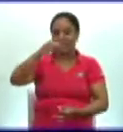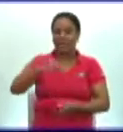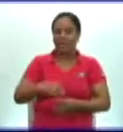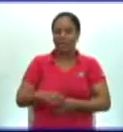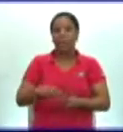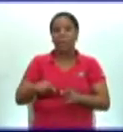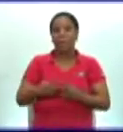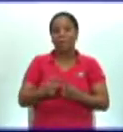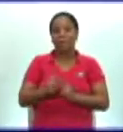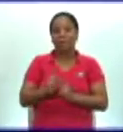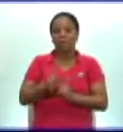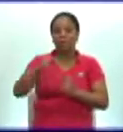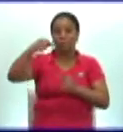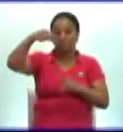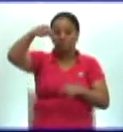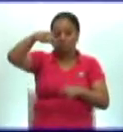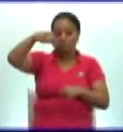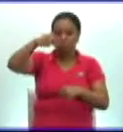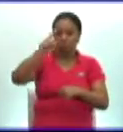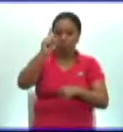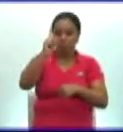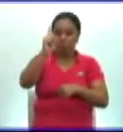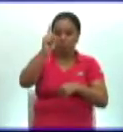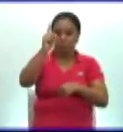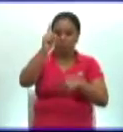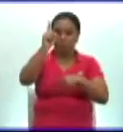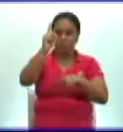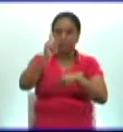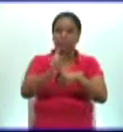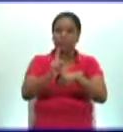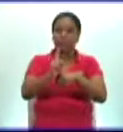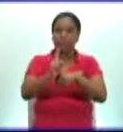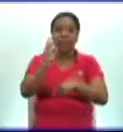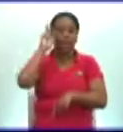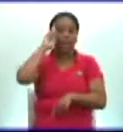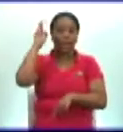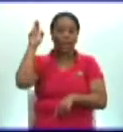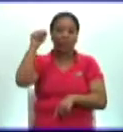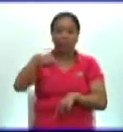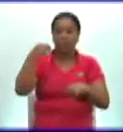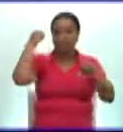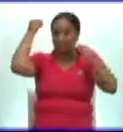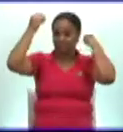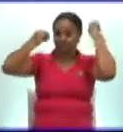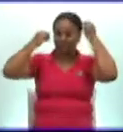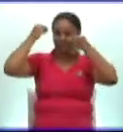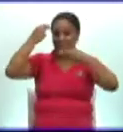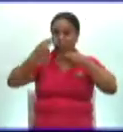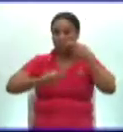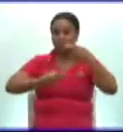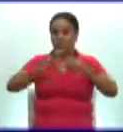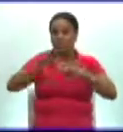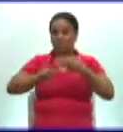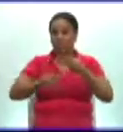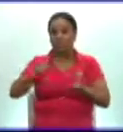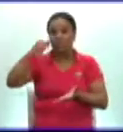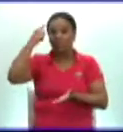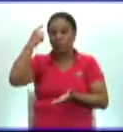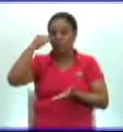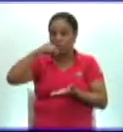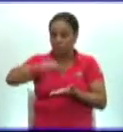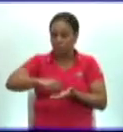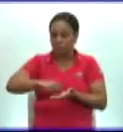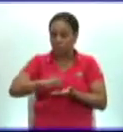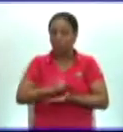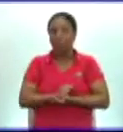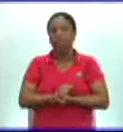sentido contrario. Recordemos que este análisis lo vamos a hacer en un punto,